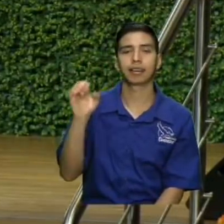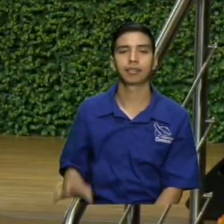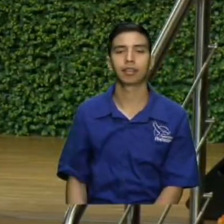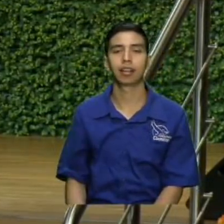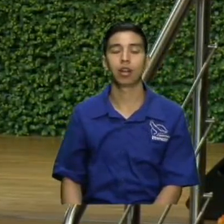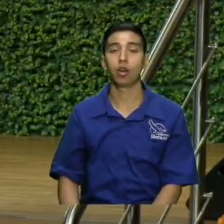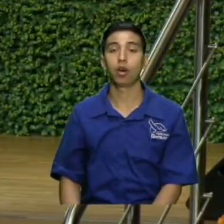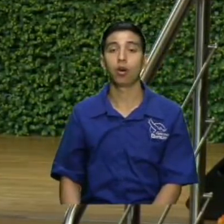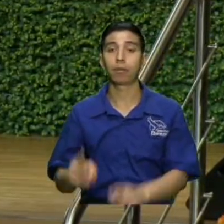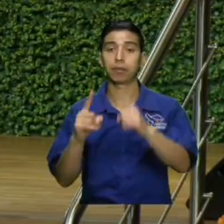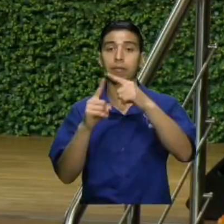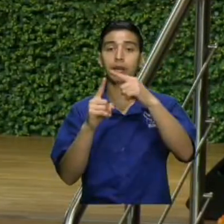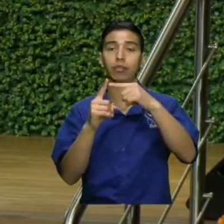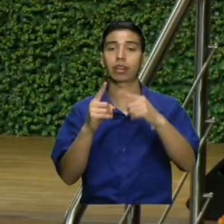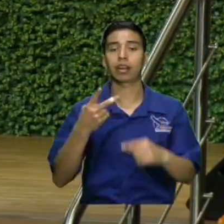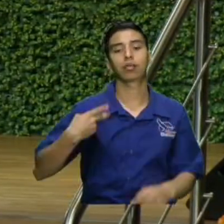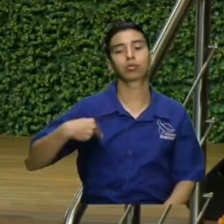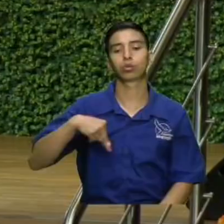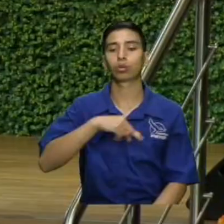Lo primero que nos hace es hijos.